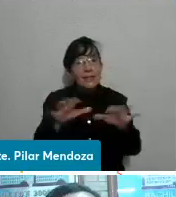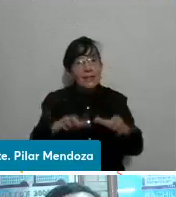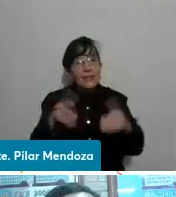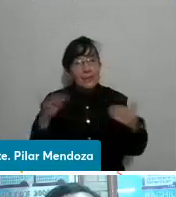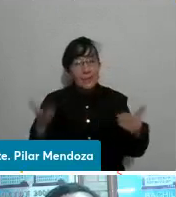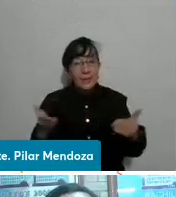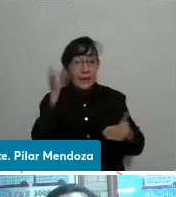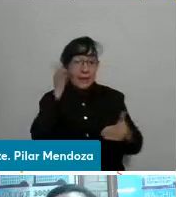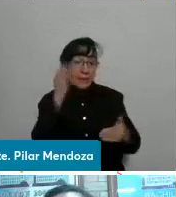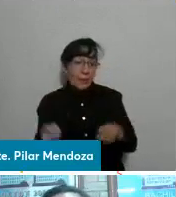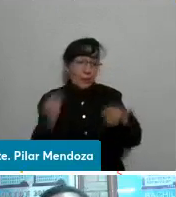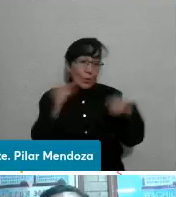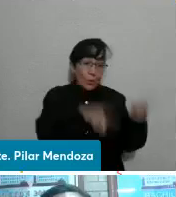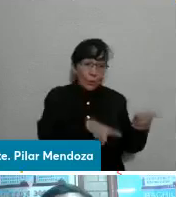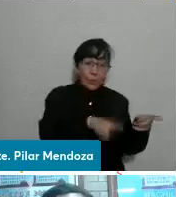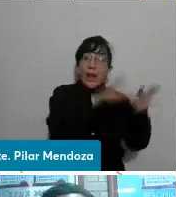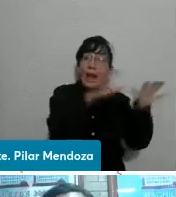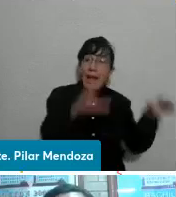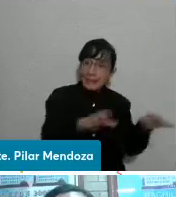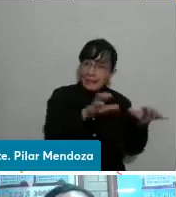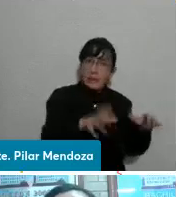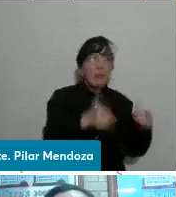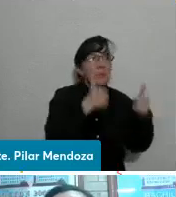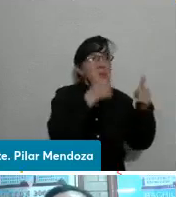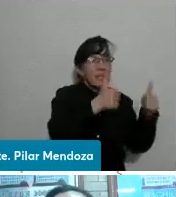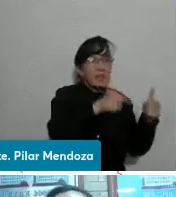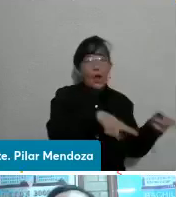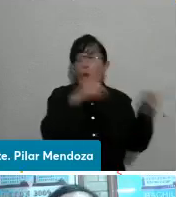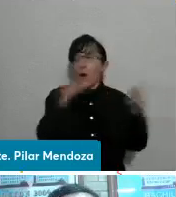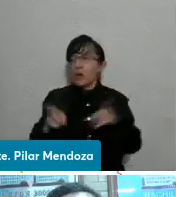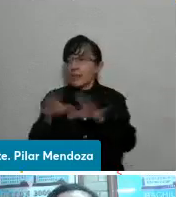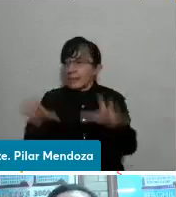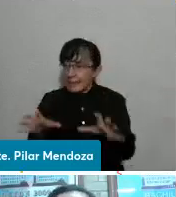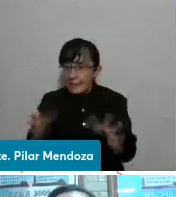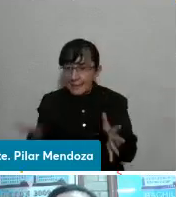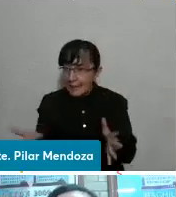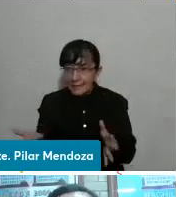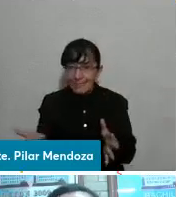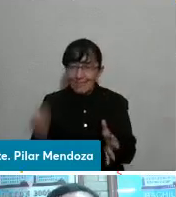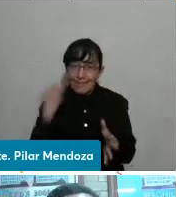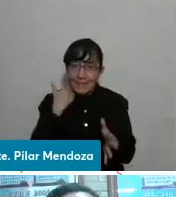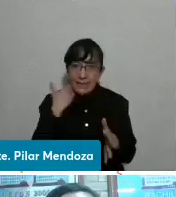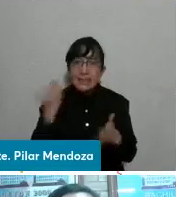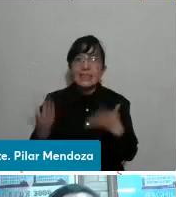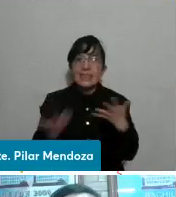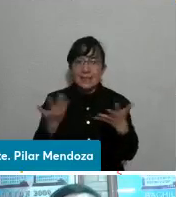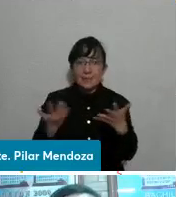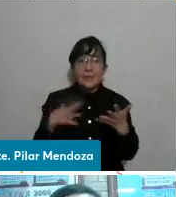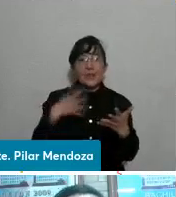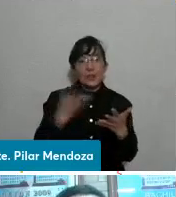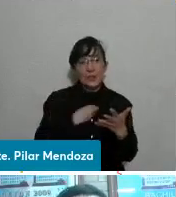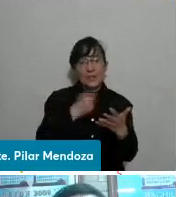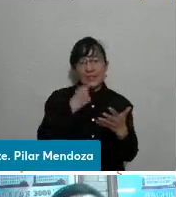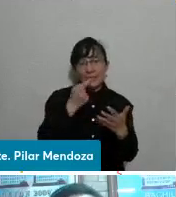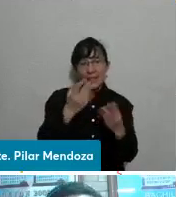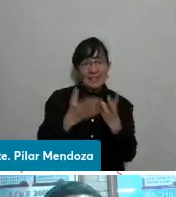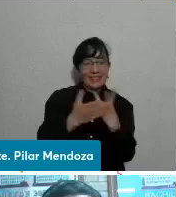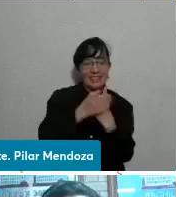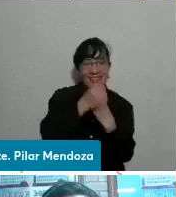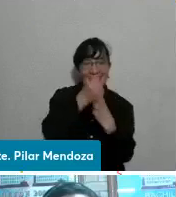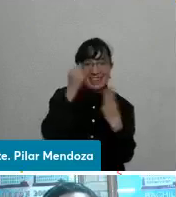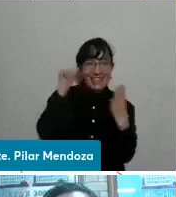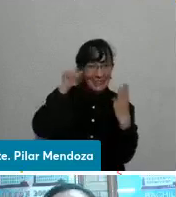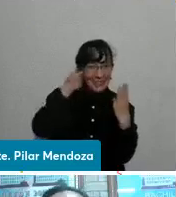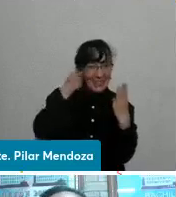funcionó en una actividad que de pronto en la otra no. Y nosotros pues hablamos de una triada, que la mencioné en la